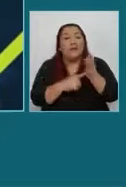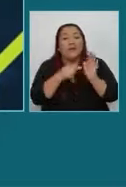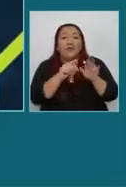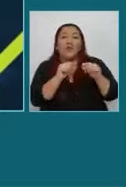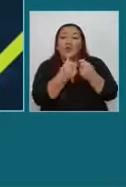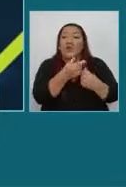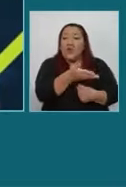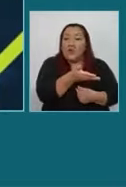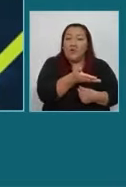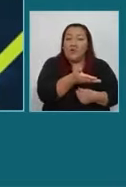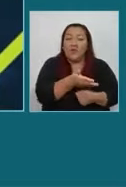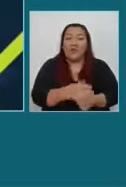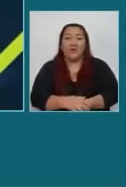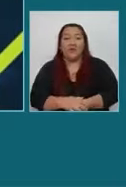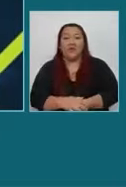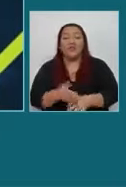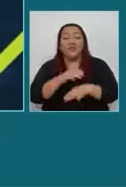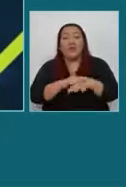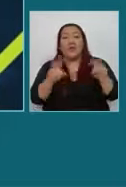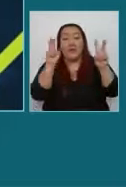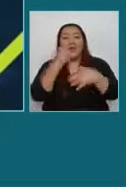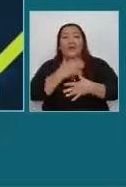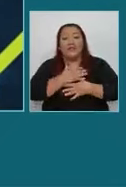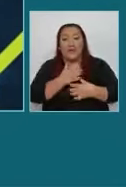sector, el subsistema de salud.